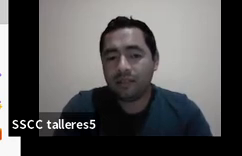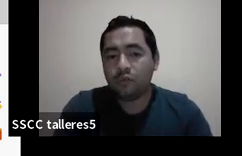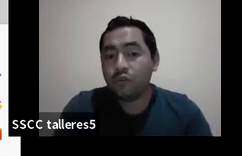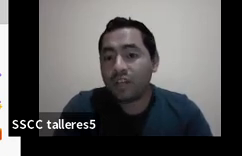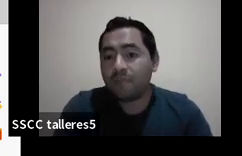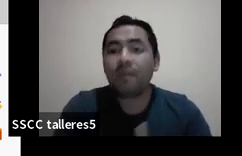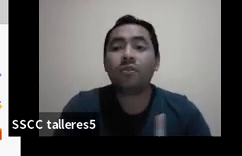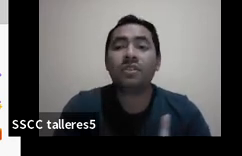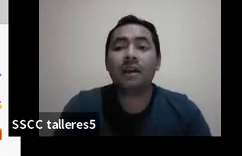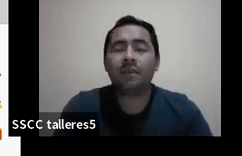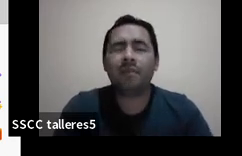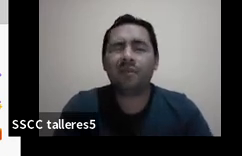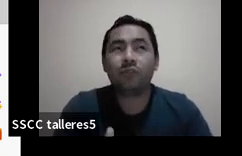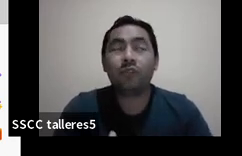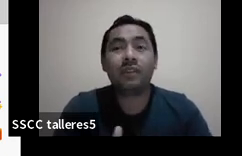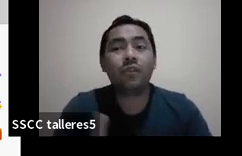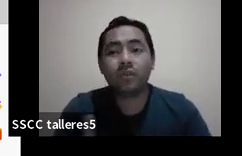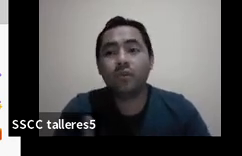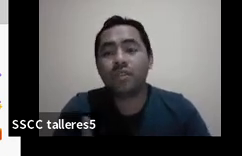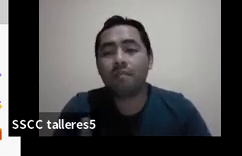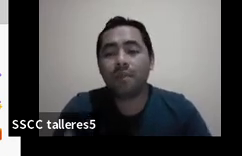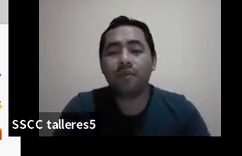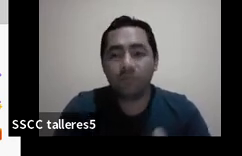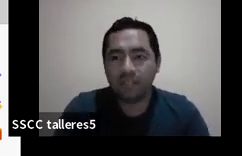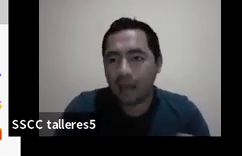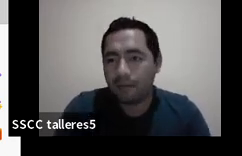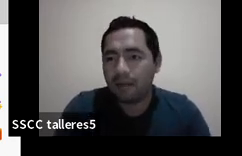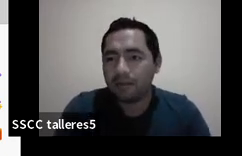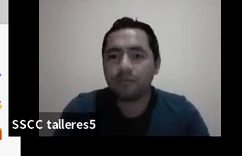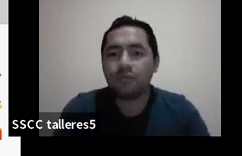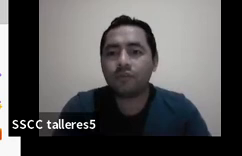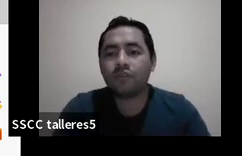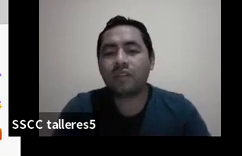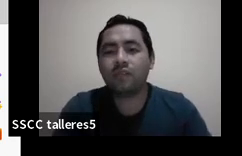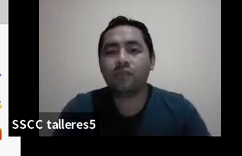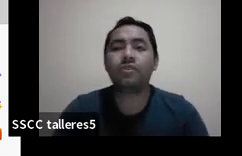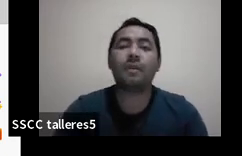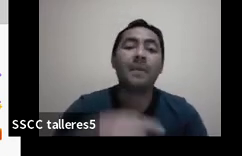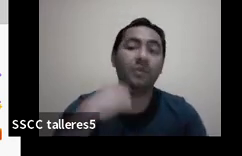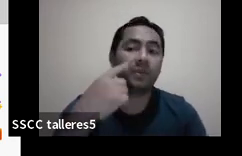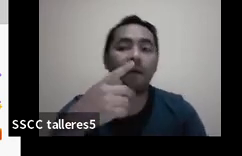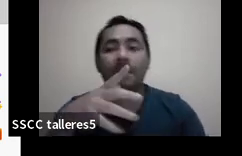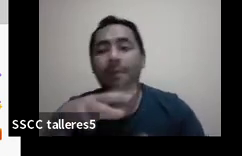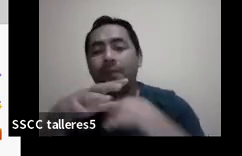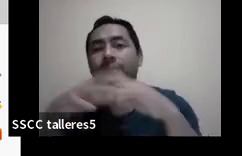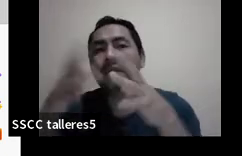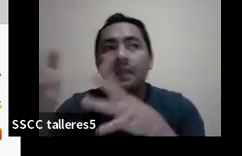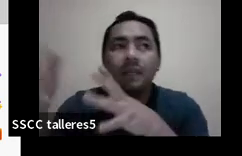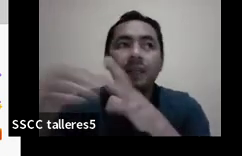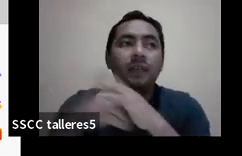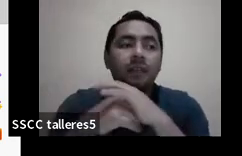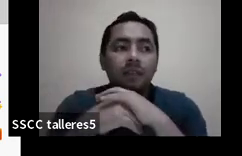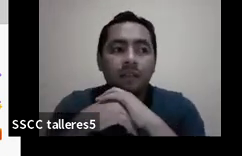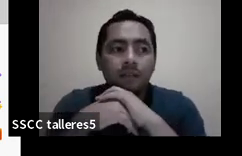que escuchan, pero sí hablan, no, perdón, sordos que no escuchan, pero sí hablan, ¿no? sordos que no escuchan, pero sí hablan.